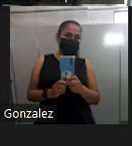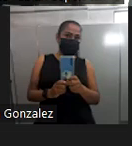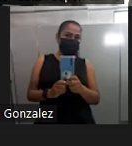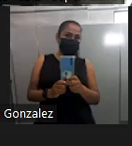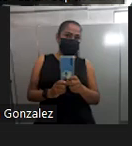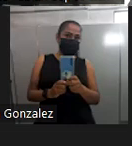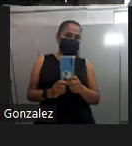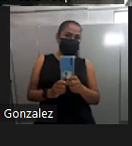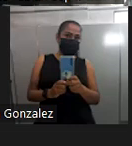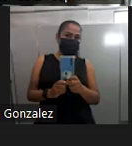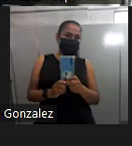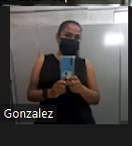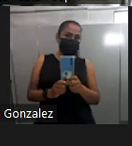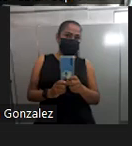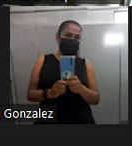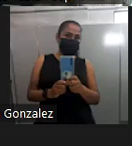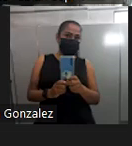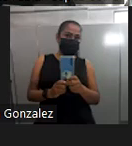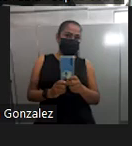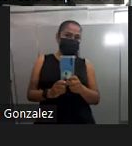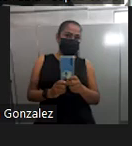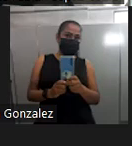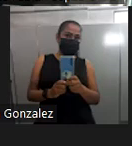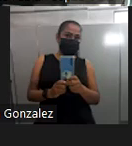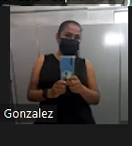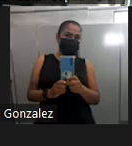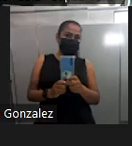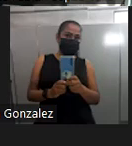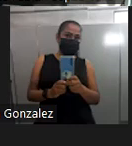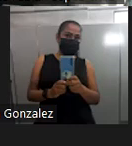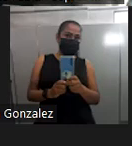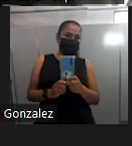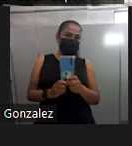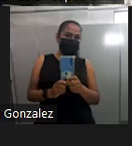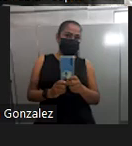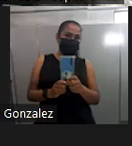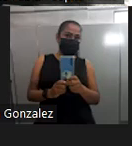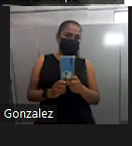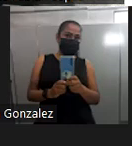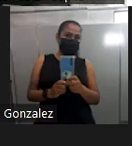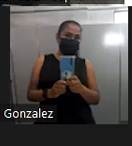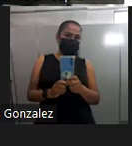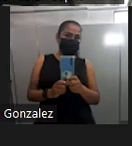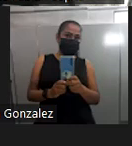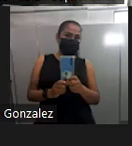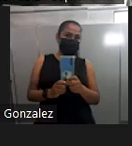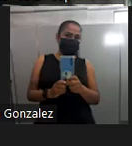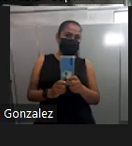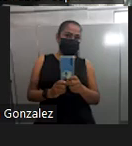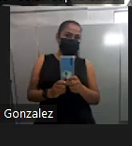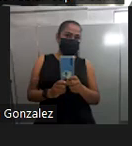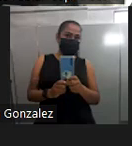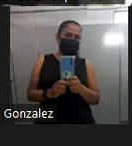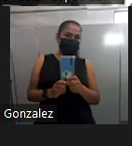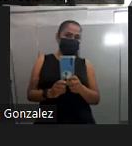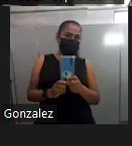a ver un poco qué onda con el de traslación sale que es este curso que tiene el